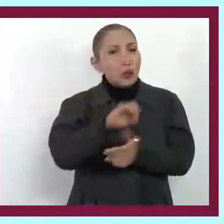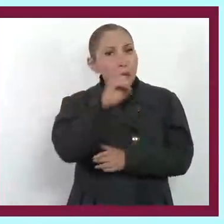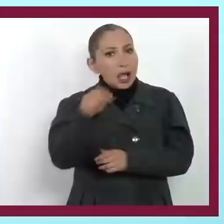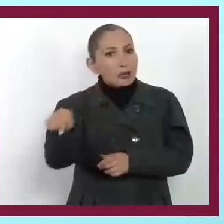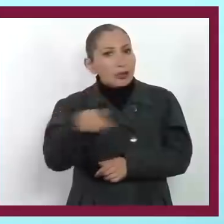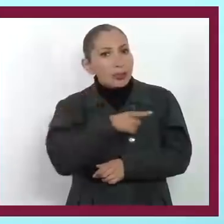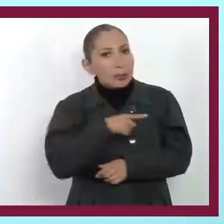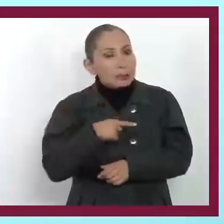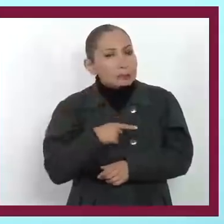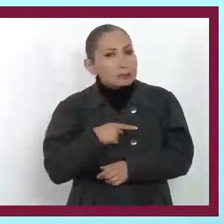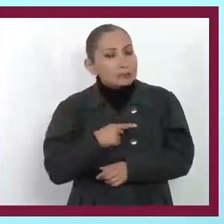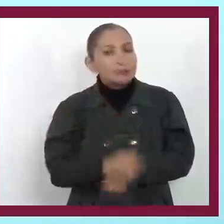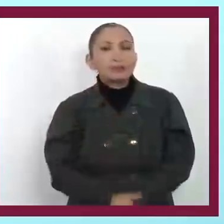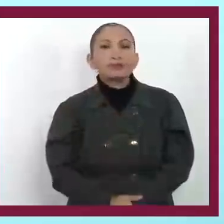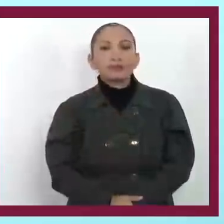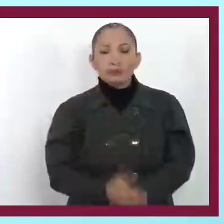obligaciones?